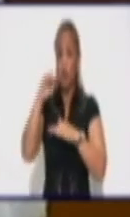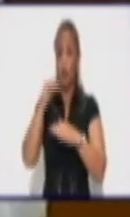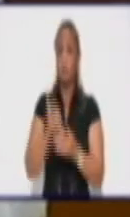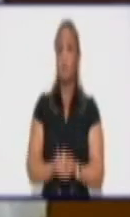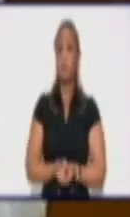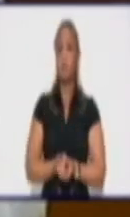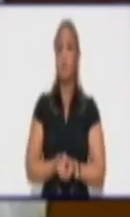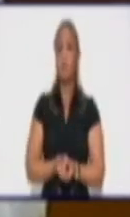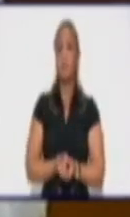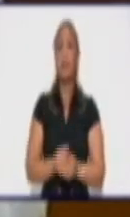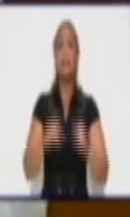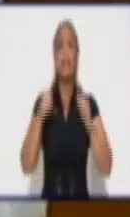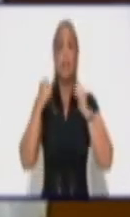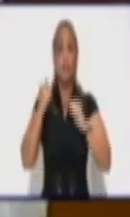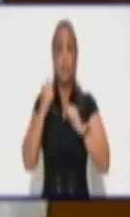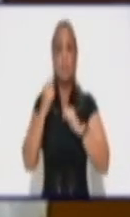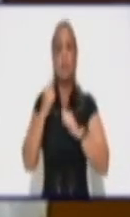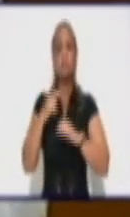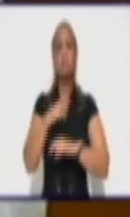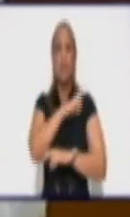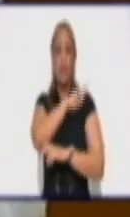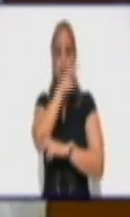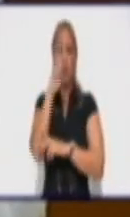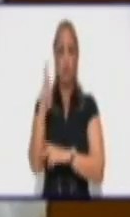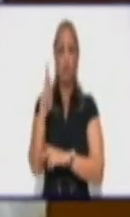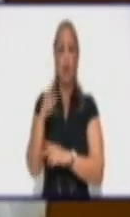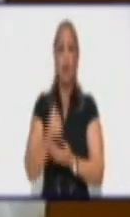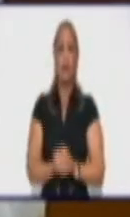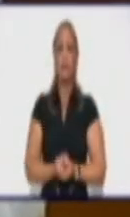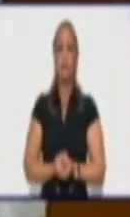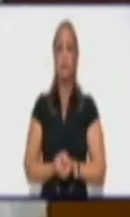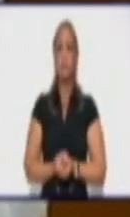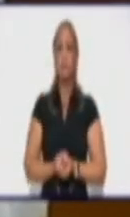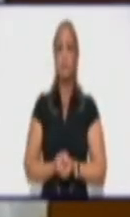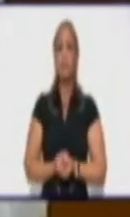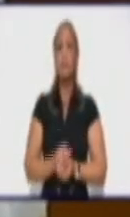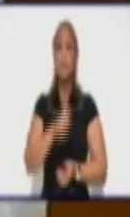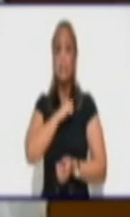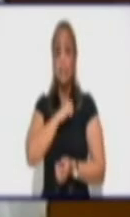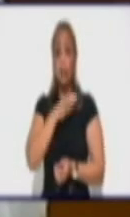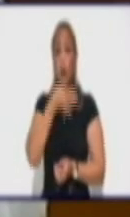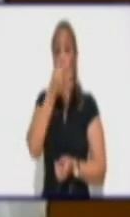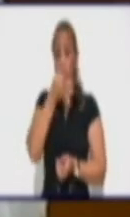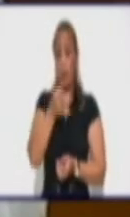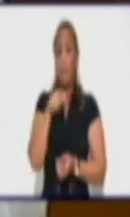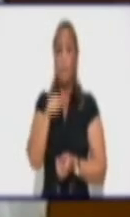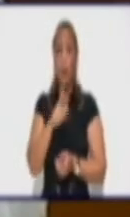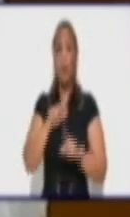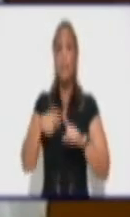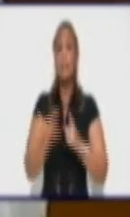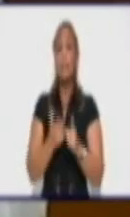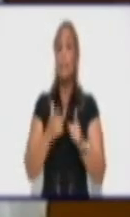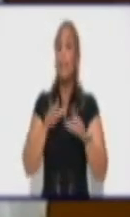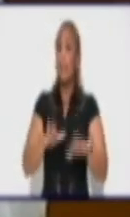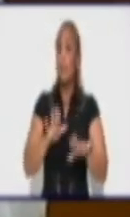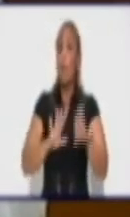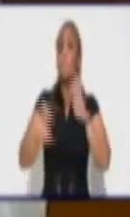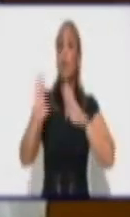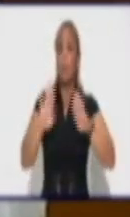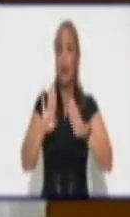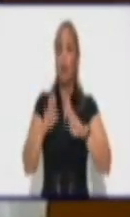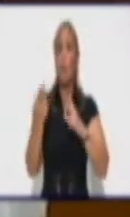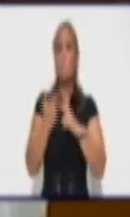de las fuerzas revolucionarias quiero reiterar eso porque estamos preparados como una vicegobernadora para